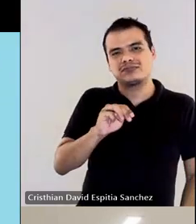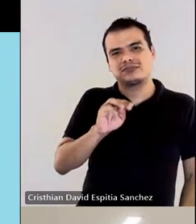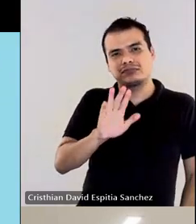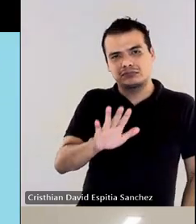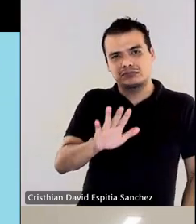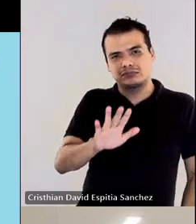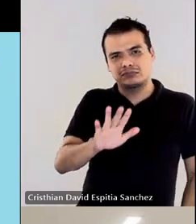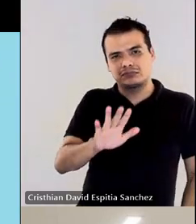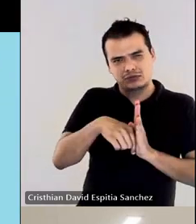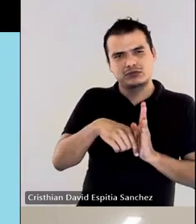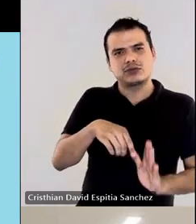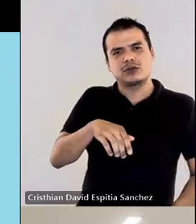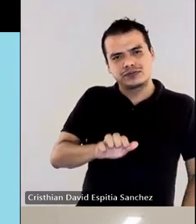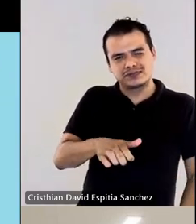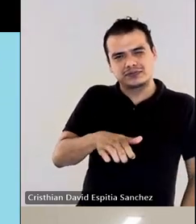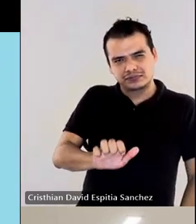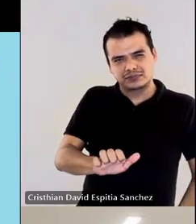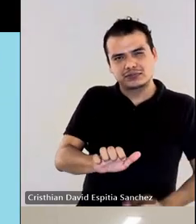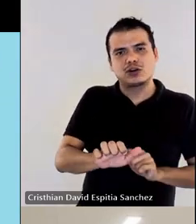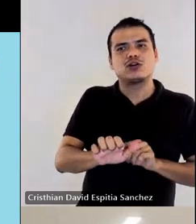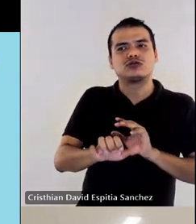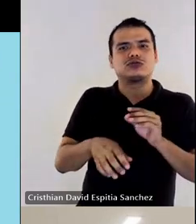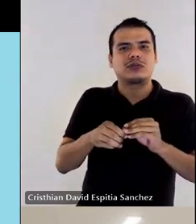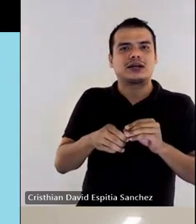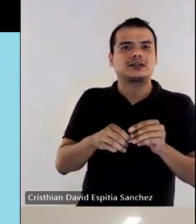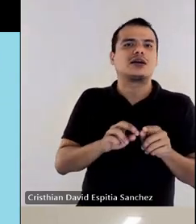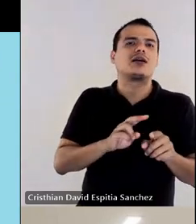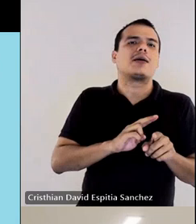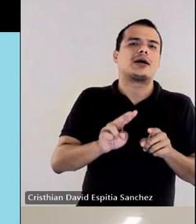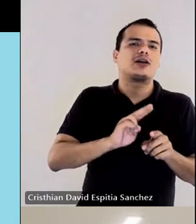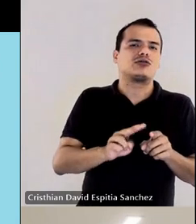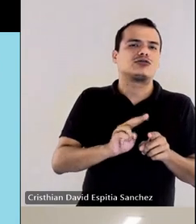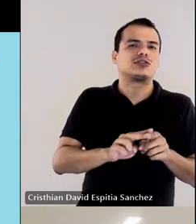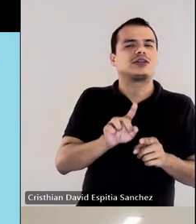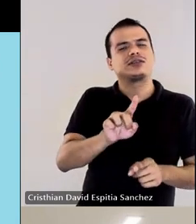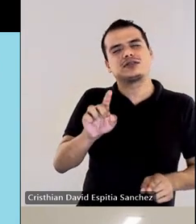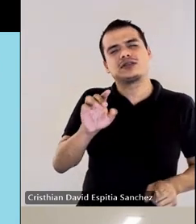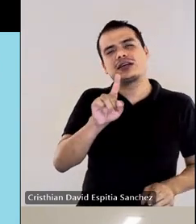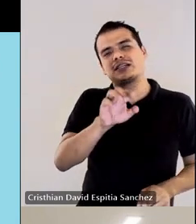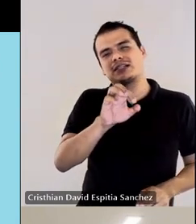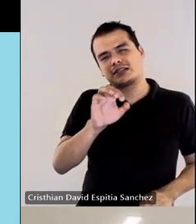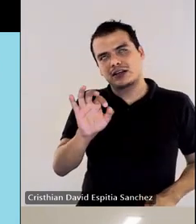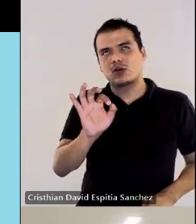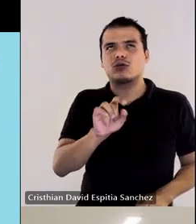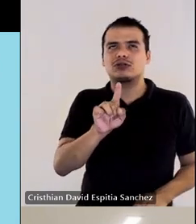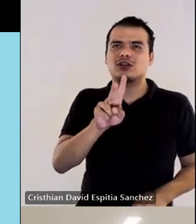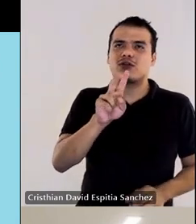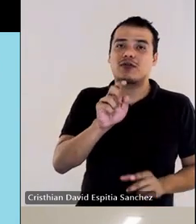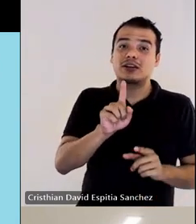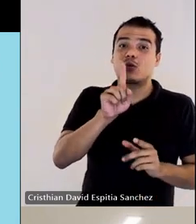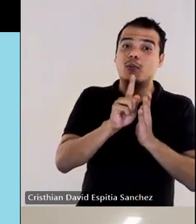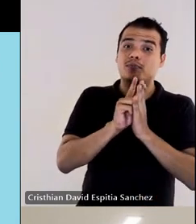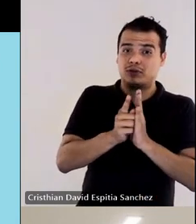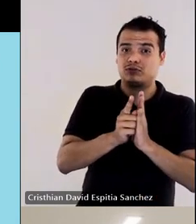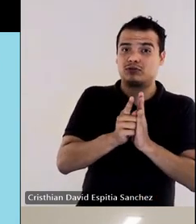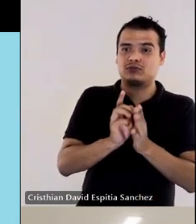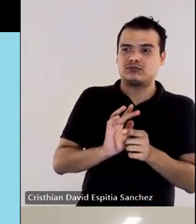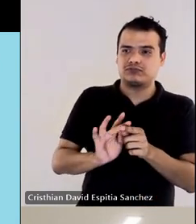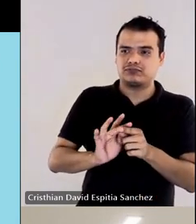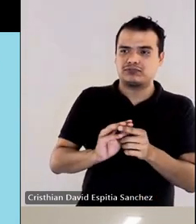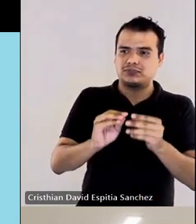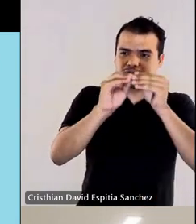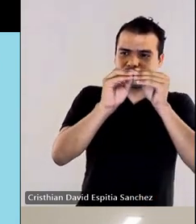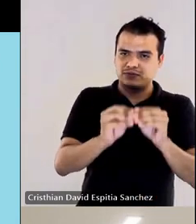centímetros y lo mismo, tendríamos una velocidad de compresión entre 100 y 120 compresiones por minuto.